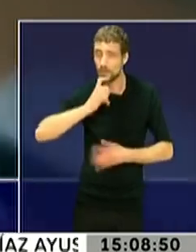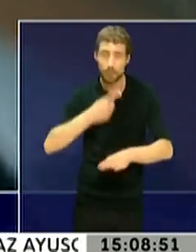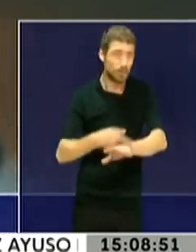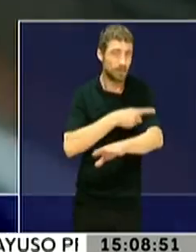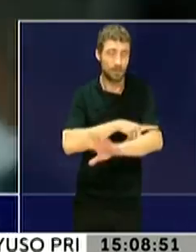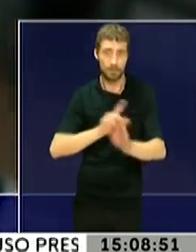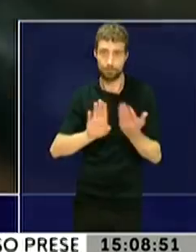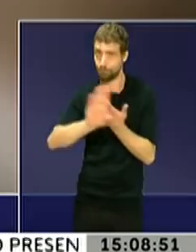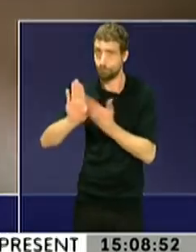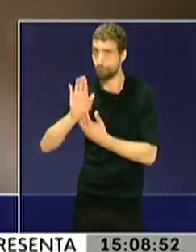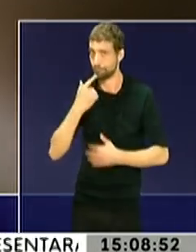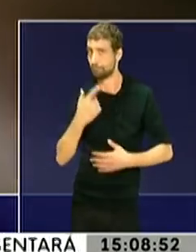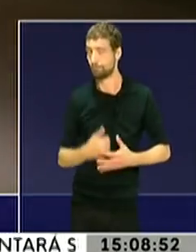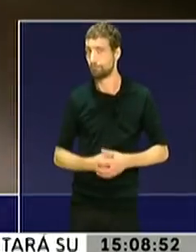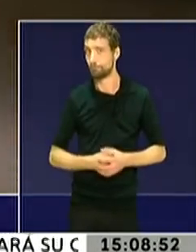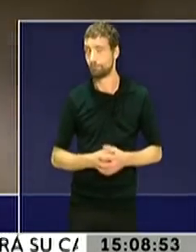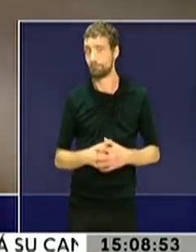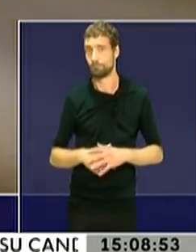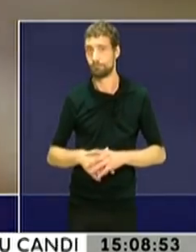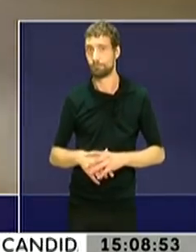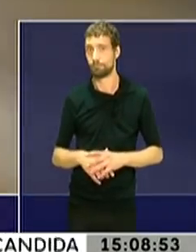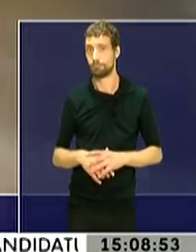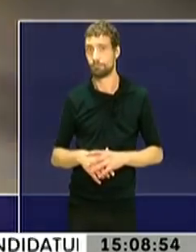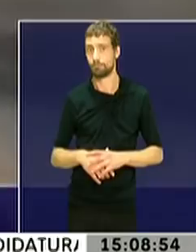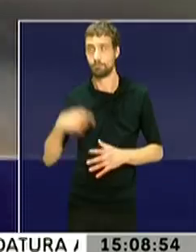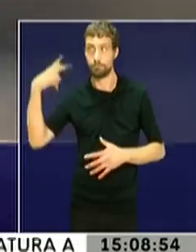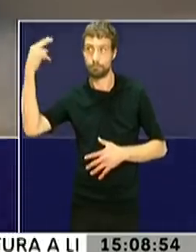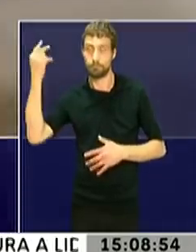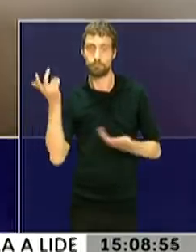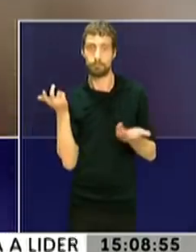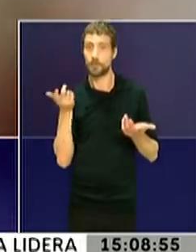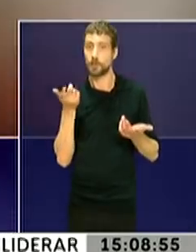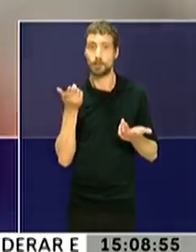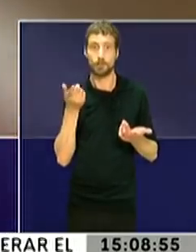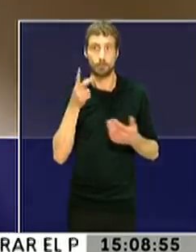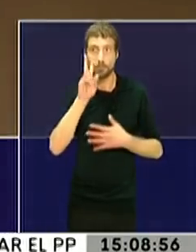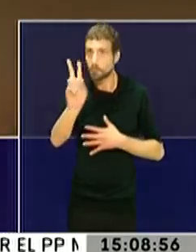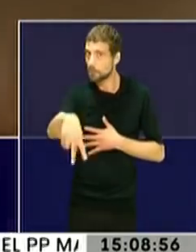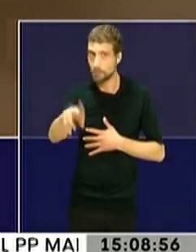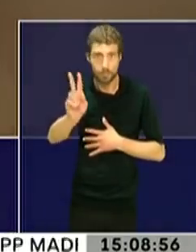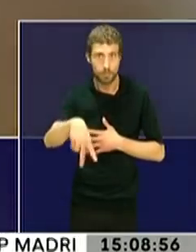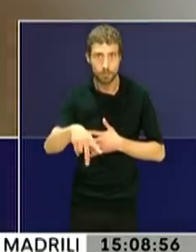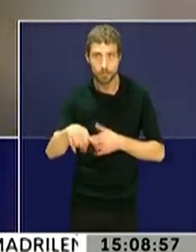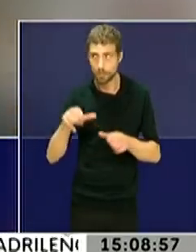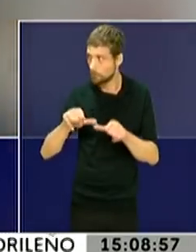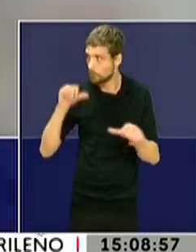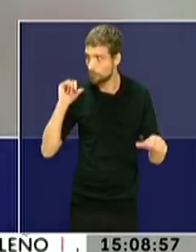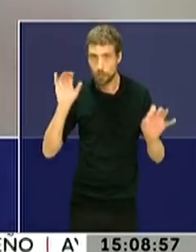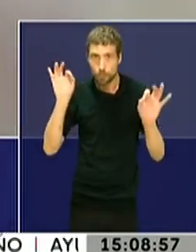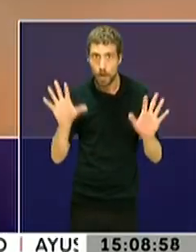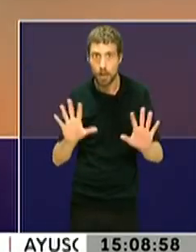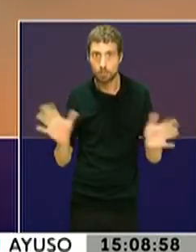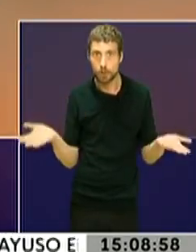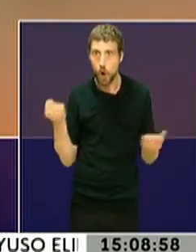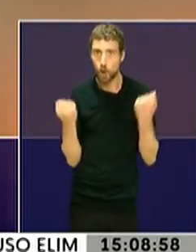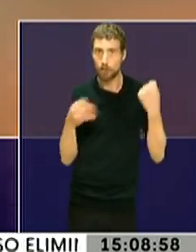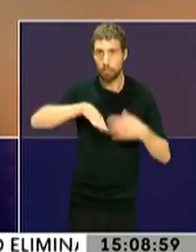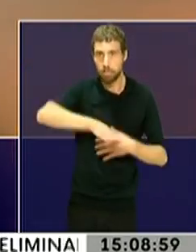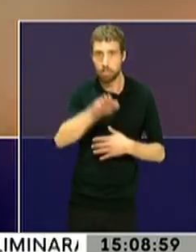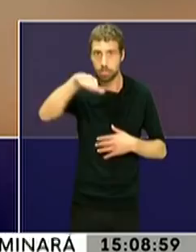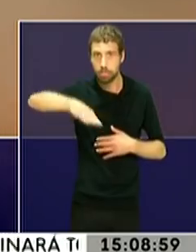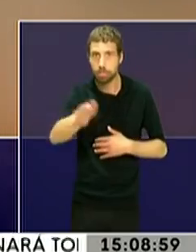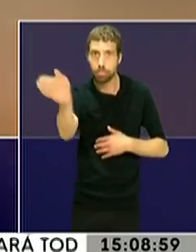vecinos. La verdad es que no se ha visto nunca nada similar aquí en Alcanar. Ha habido coches arrastrados, comercios